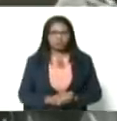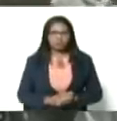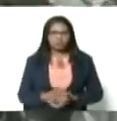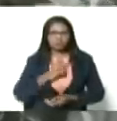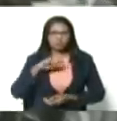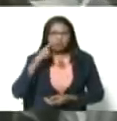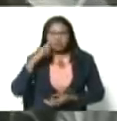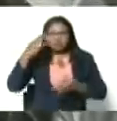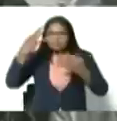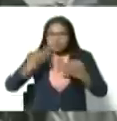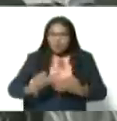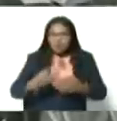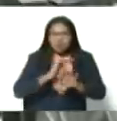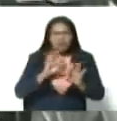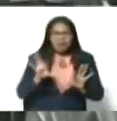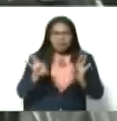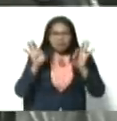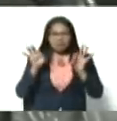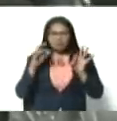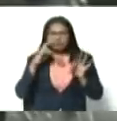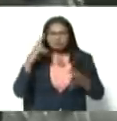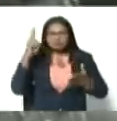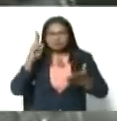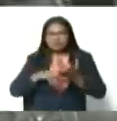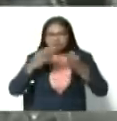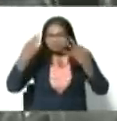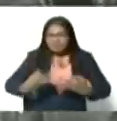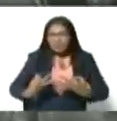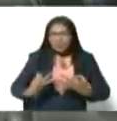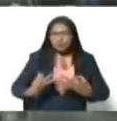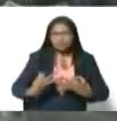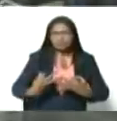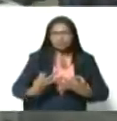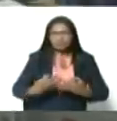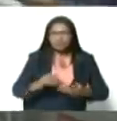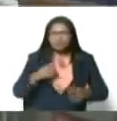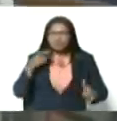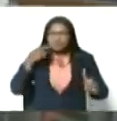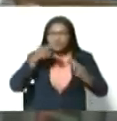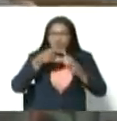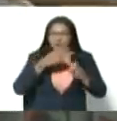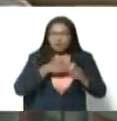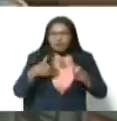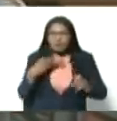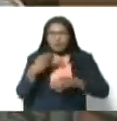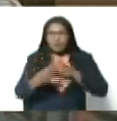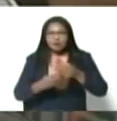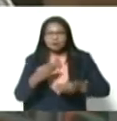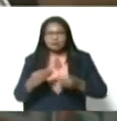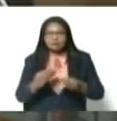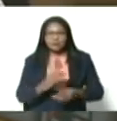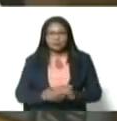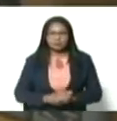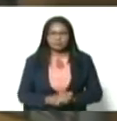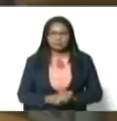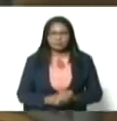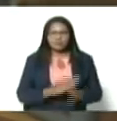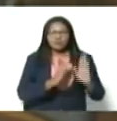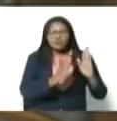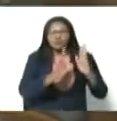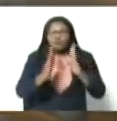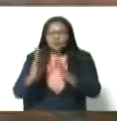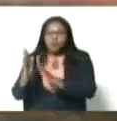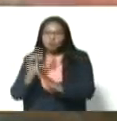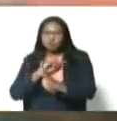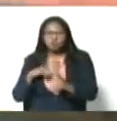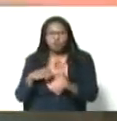el éxito asegurado en función de esta, de lo que queremos, en función de la cadena de distribución, donde vamos a hacer